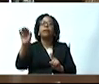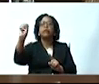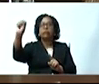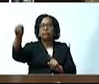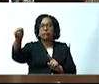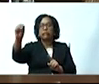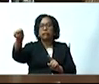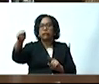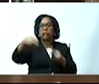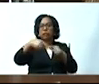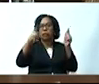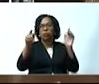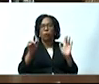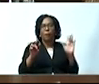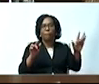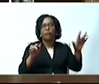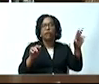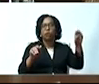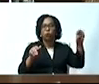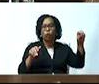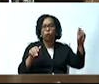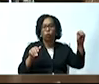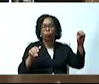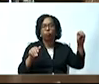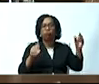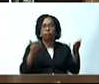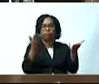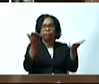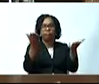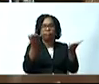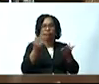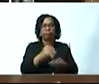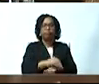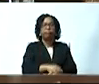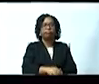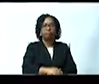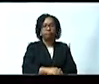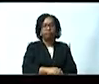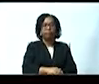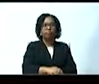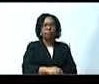se expresen, por favor. ¿Sí o no? Estamos votando.